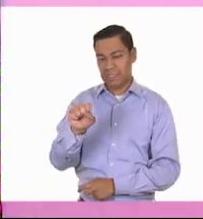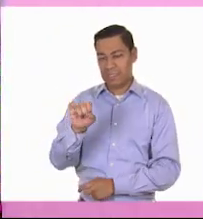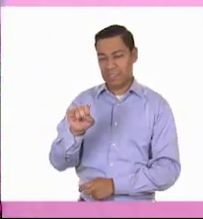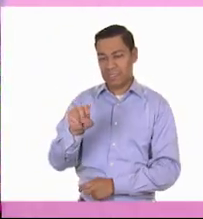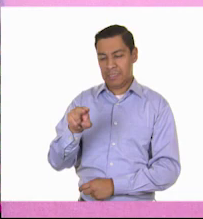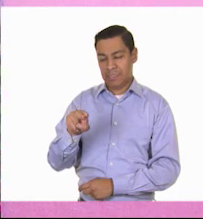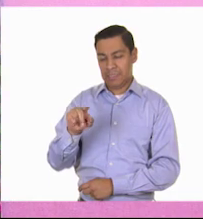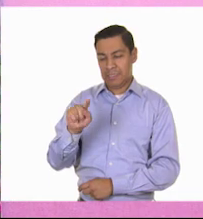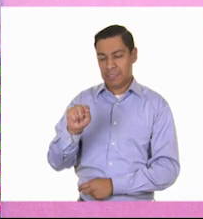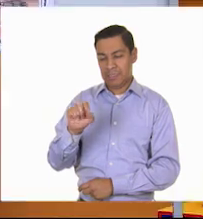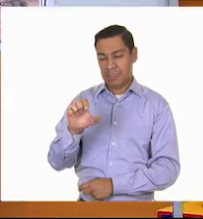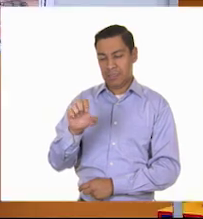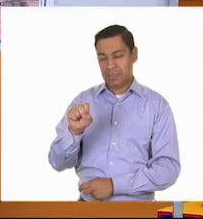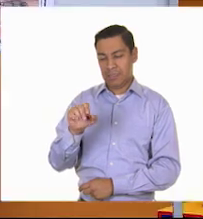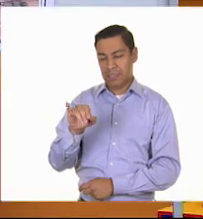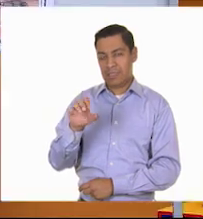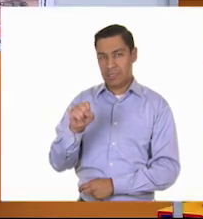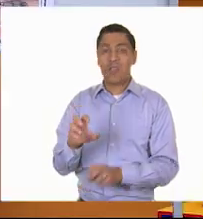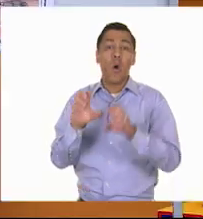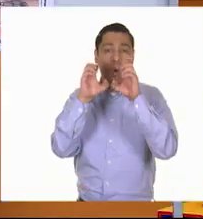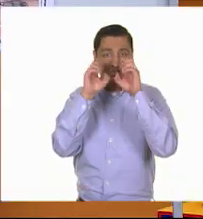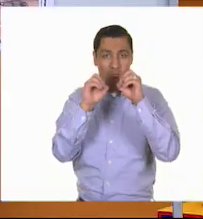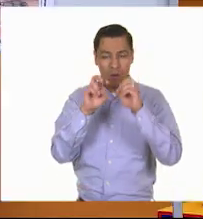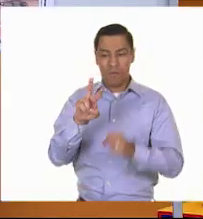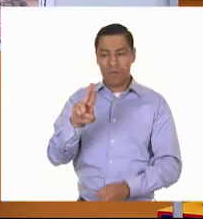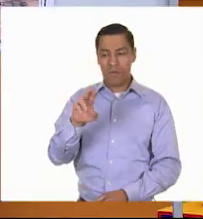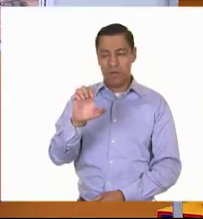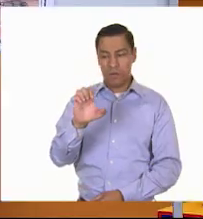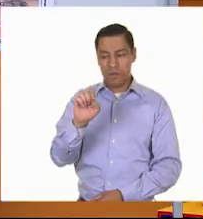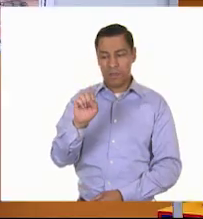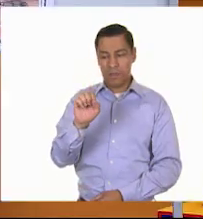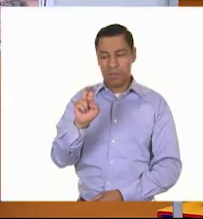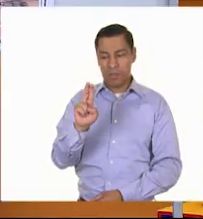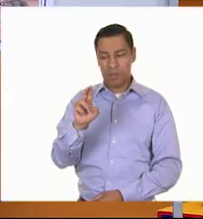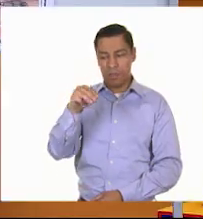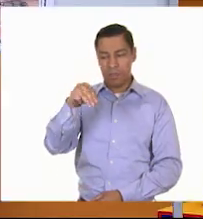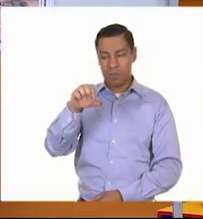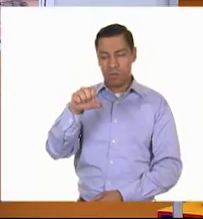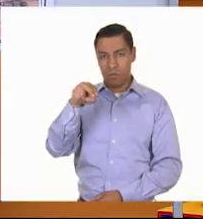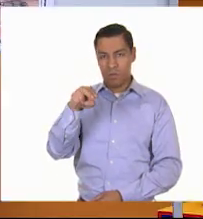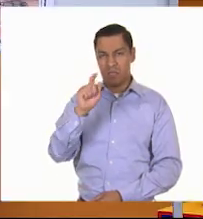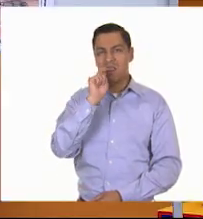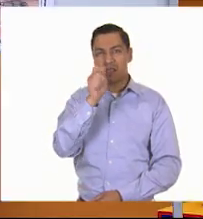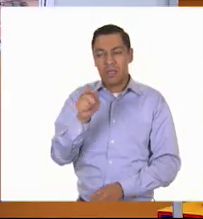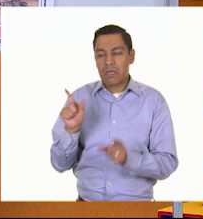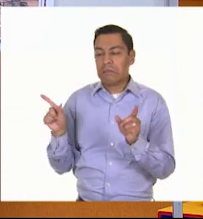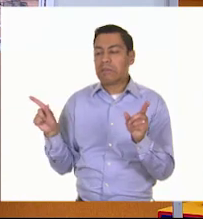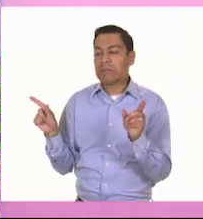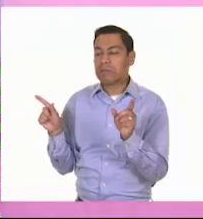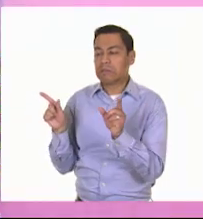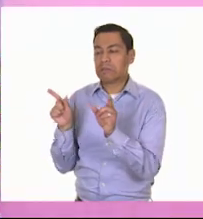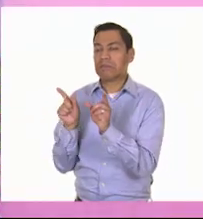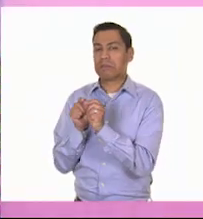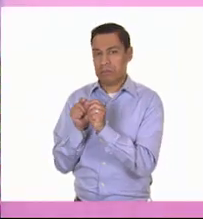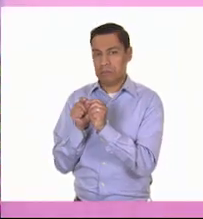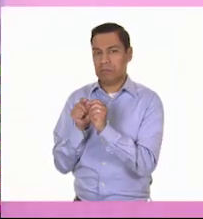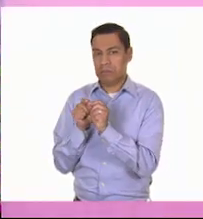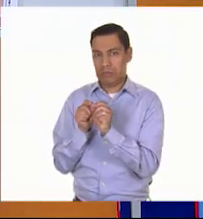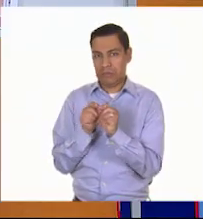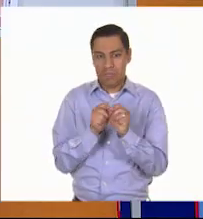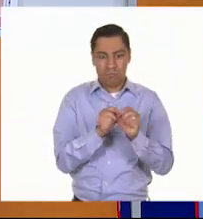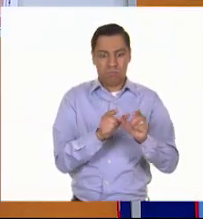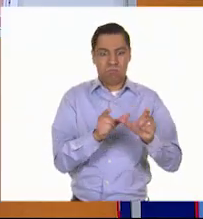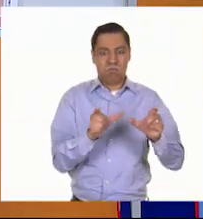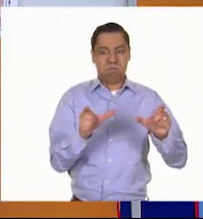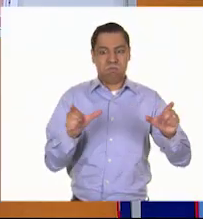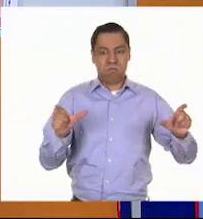Muy bien, ¿cómo ve, maestro? Muy bien, ¿crees que con esta ayuda que les dimos a los niños y a las niñas en casa puedan lograr el reto que les pusimos? ¡Ay! Yo